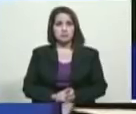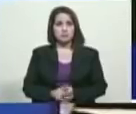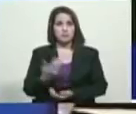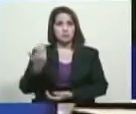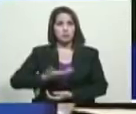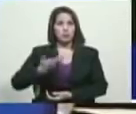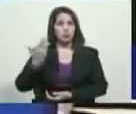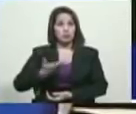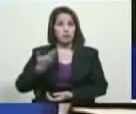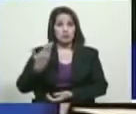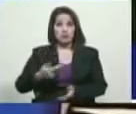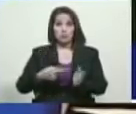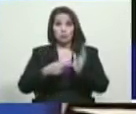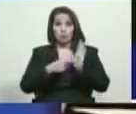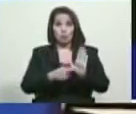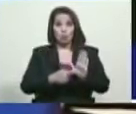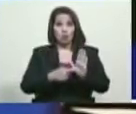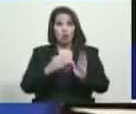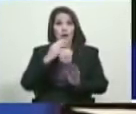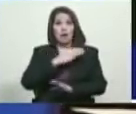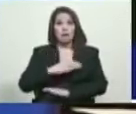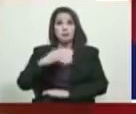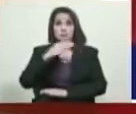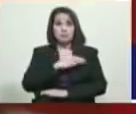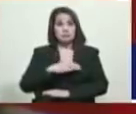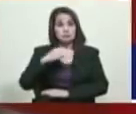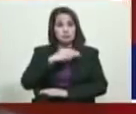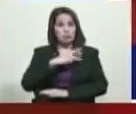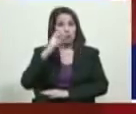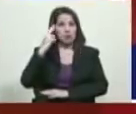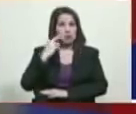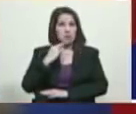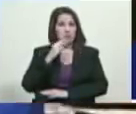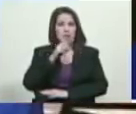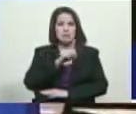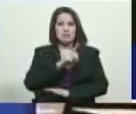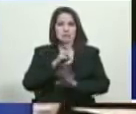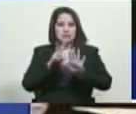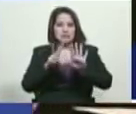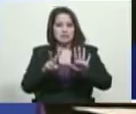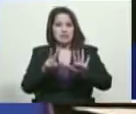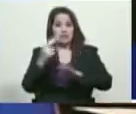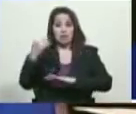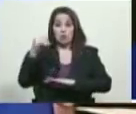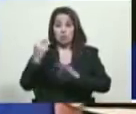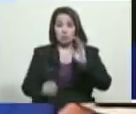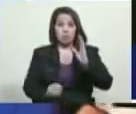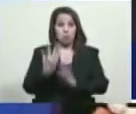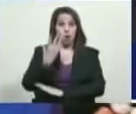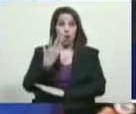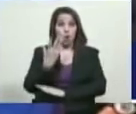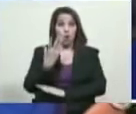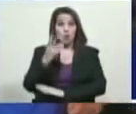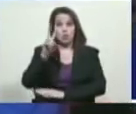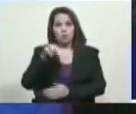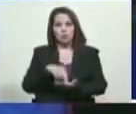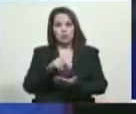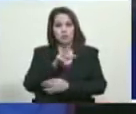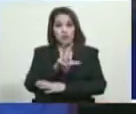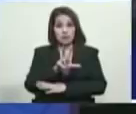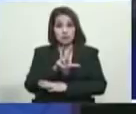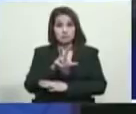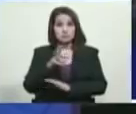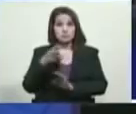Importante destacar que esta misión socialista educativa fue creada el 17 de noviembre del año 2003, gracias por supuesto a la